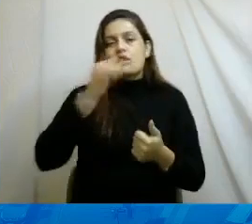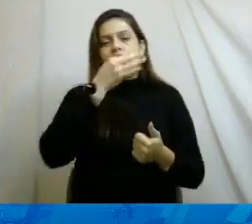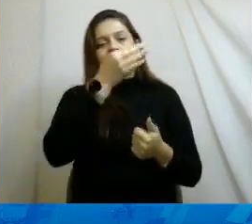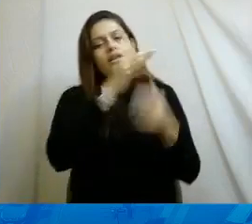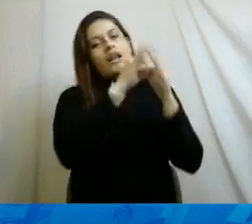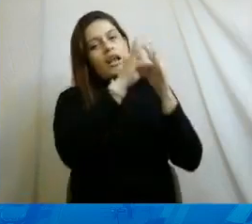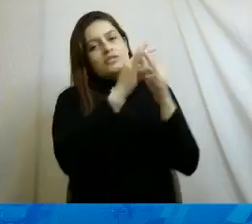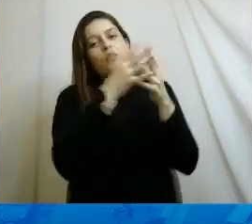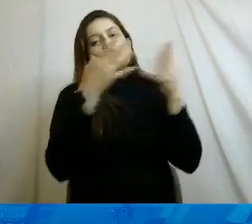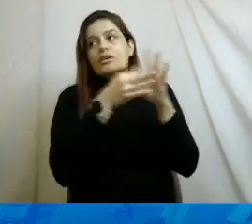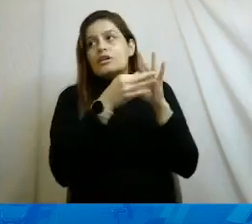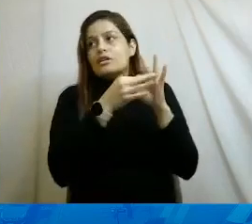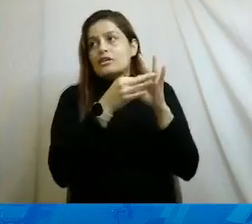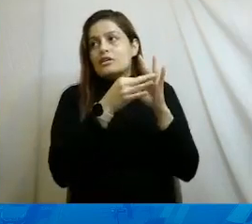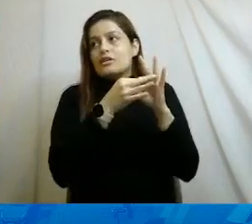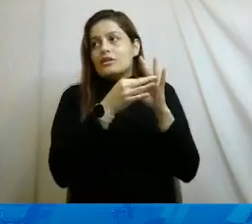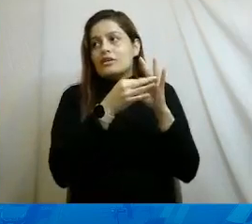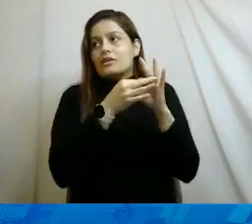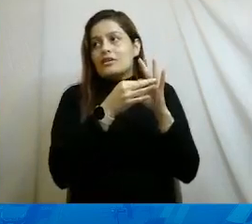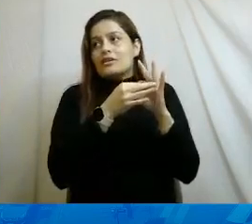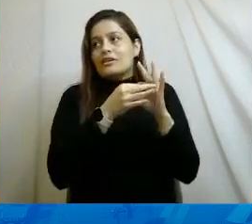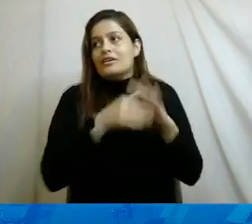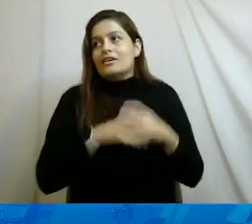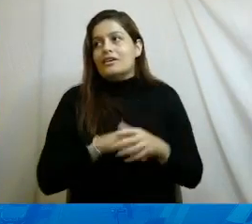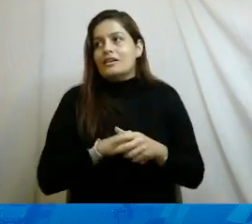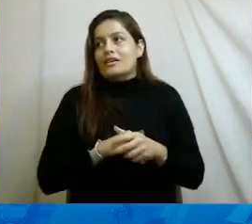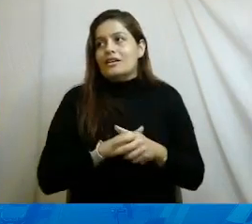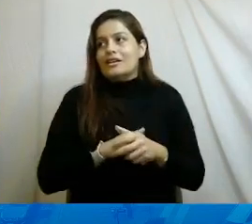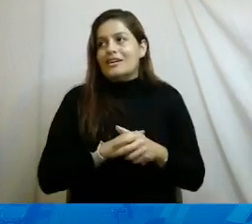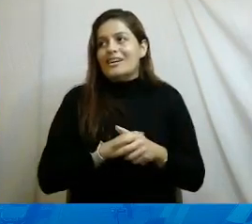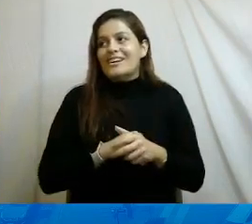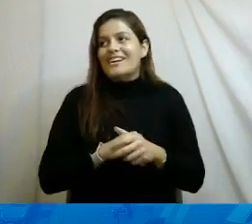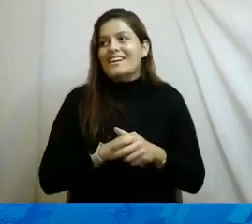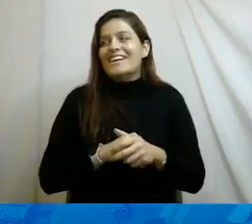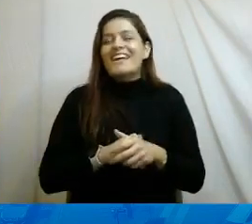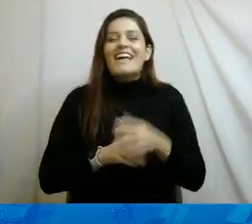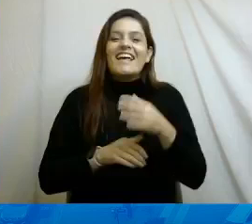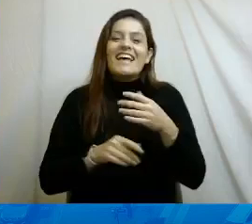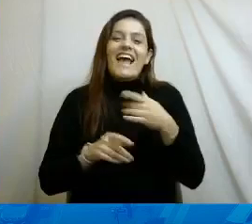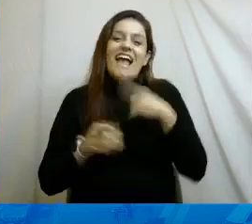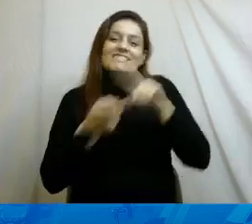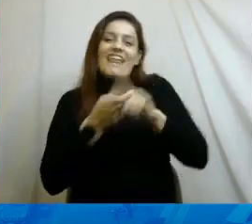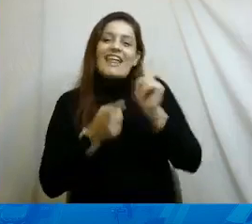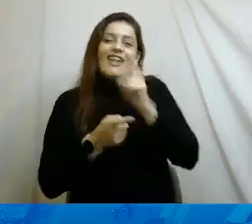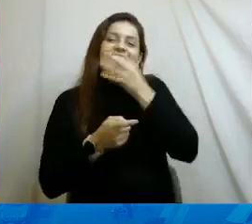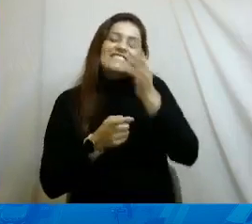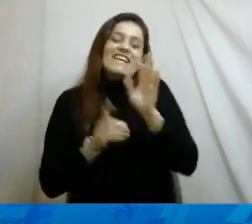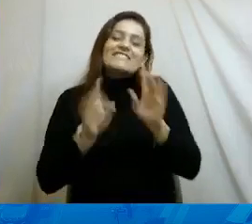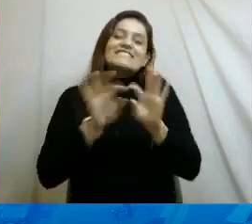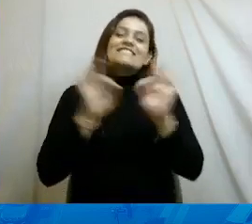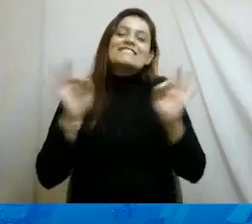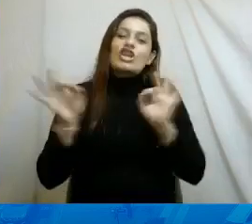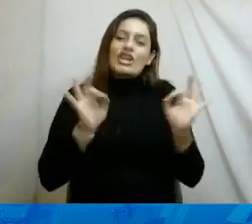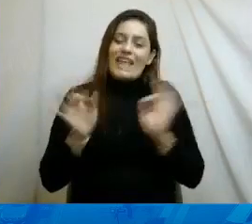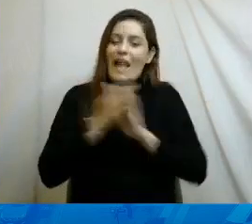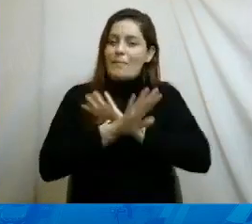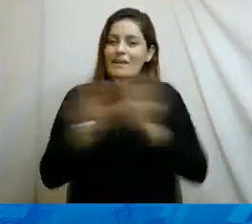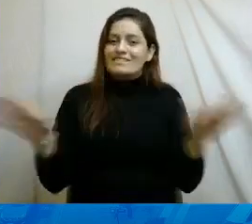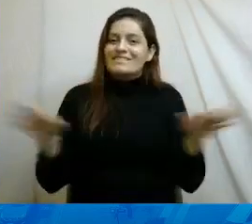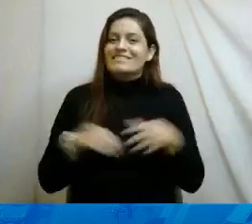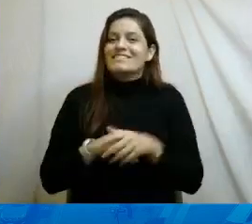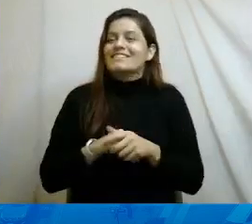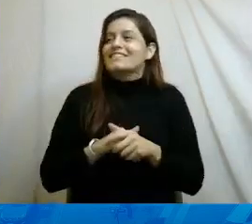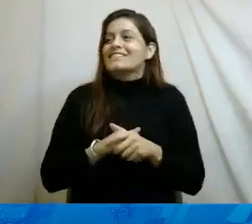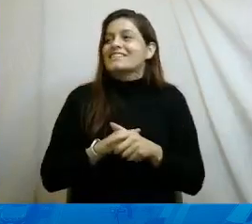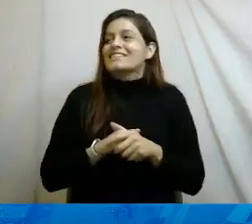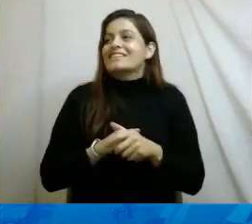alcaldesa. Señorita. Gracias. Sí. Dígame, señora, nomás. Gracias. Muchas gracias. Muchas gracias a usted, vecina. Nos